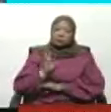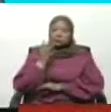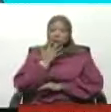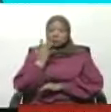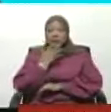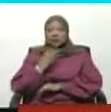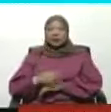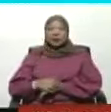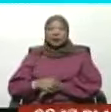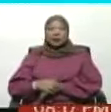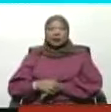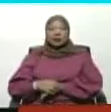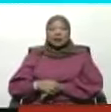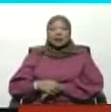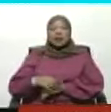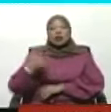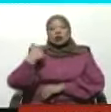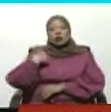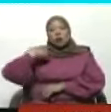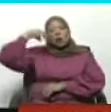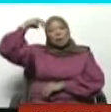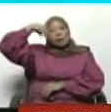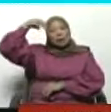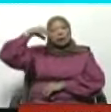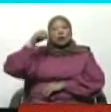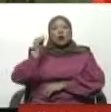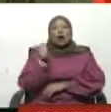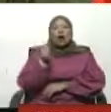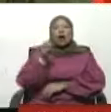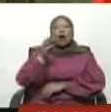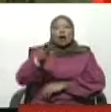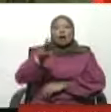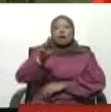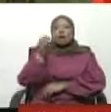Yo soy el maestro Abreu, ella es Dudamel.